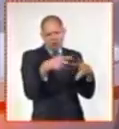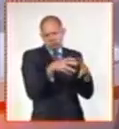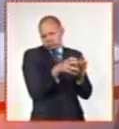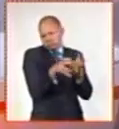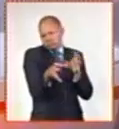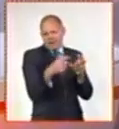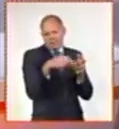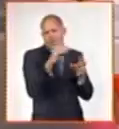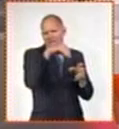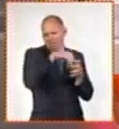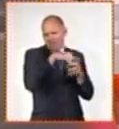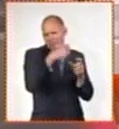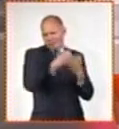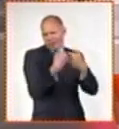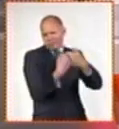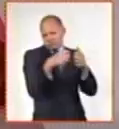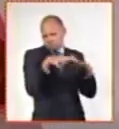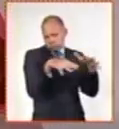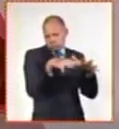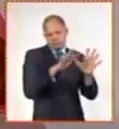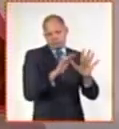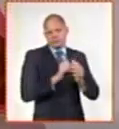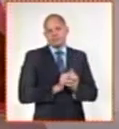sábado, porque el sábado